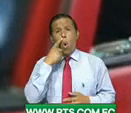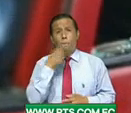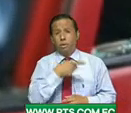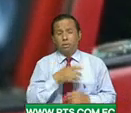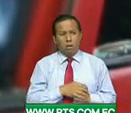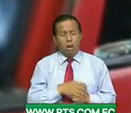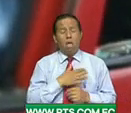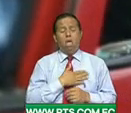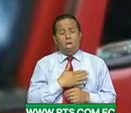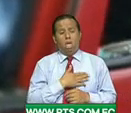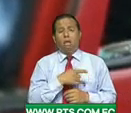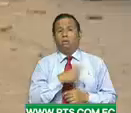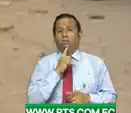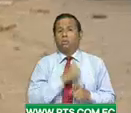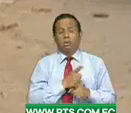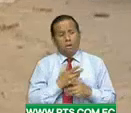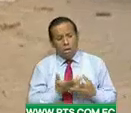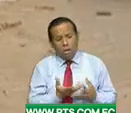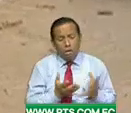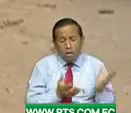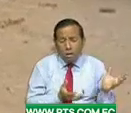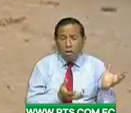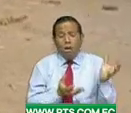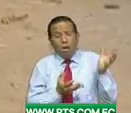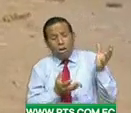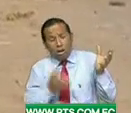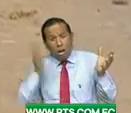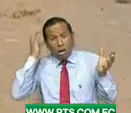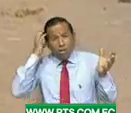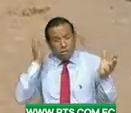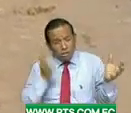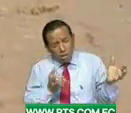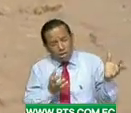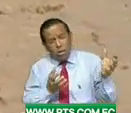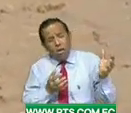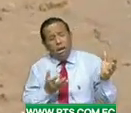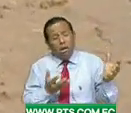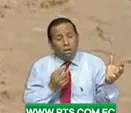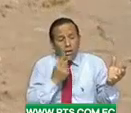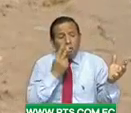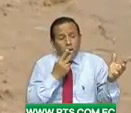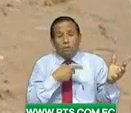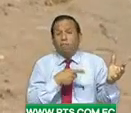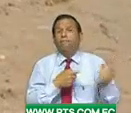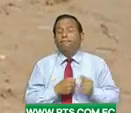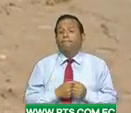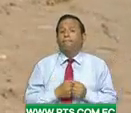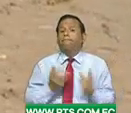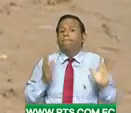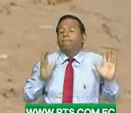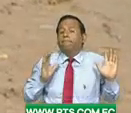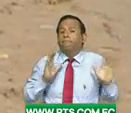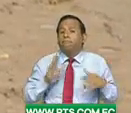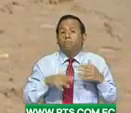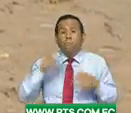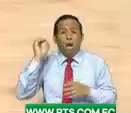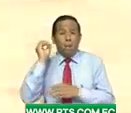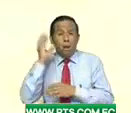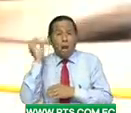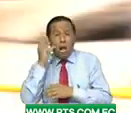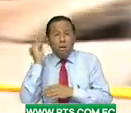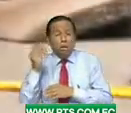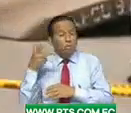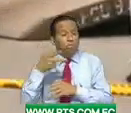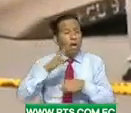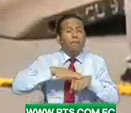vivo, le alzaban la cabeza y así respiraba. Pero la ambulancia llegó tarde, ya como siempre. 12